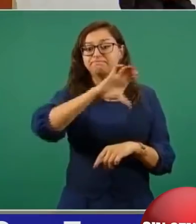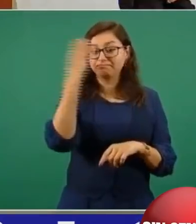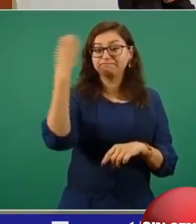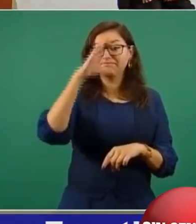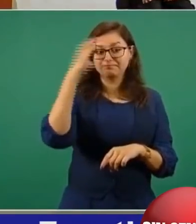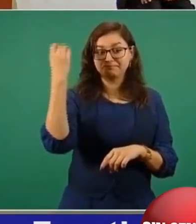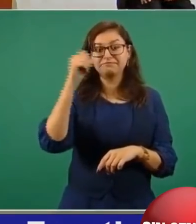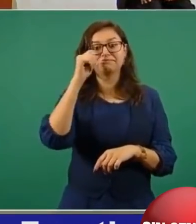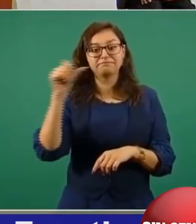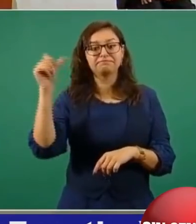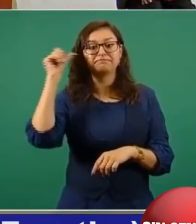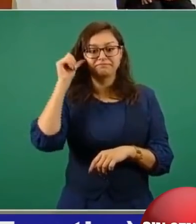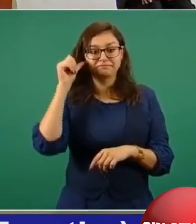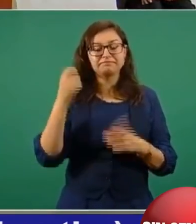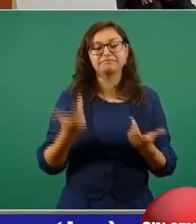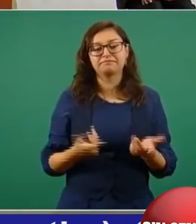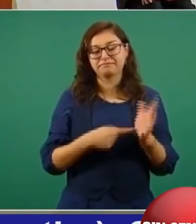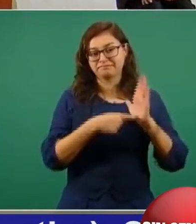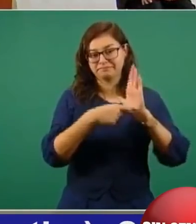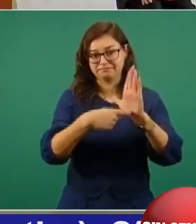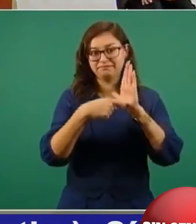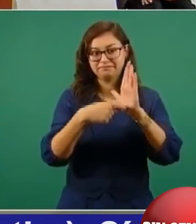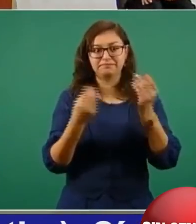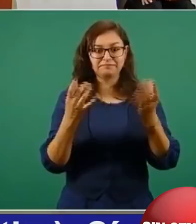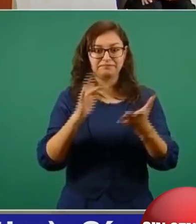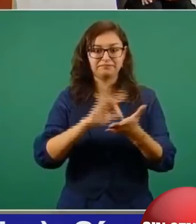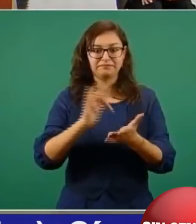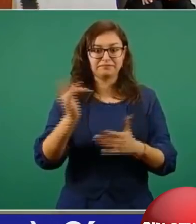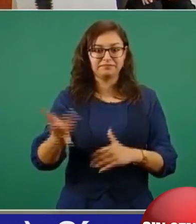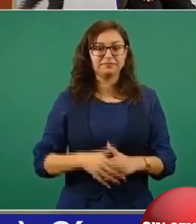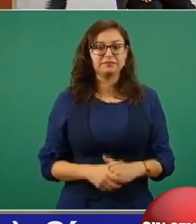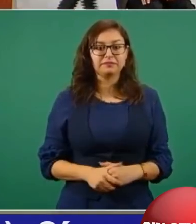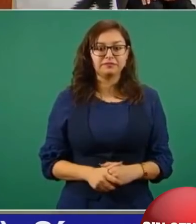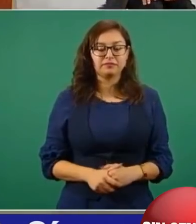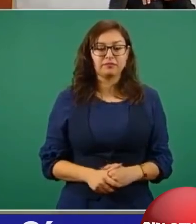de cómo ocurrió el operativo. Muchas gracias, presidente. Sí.